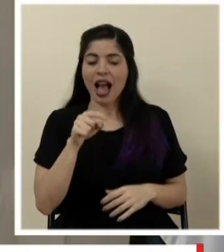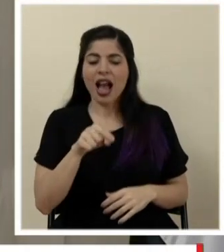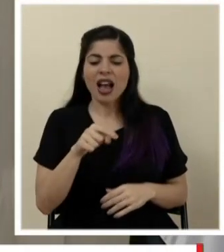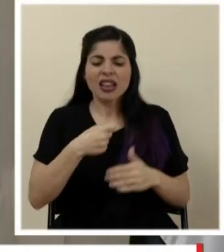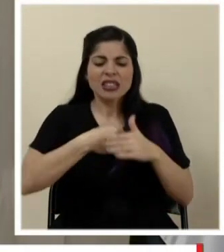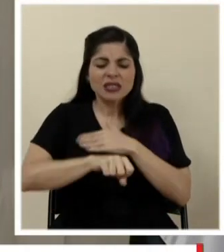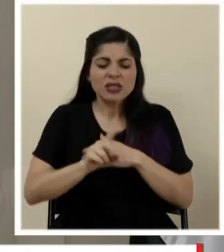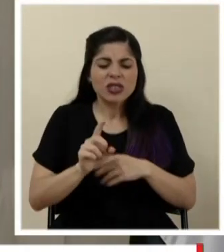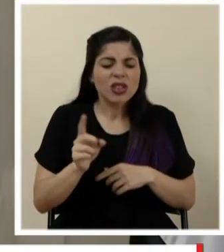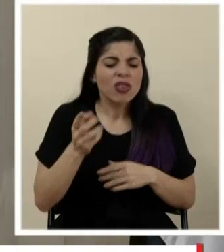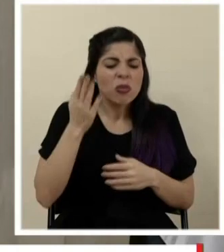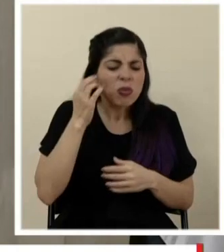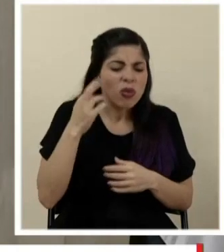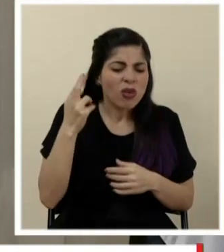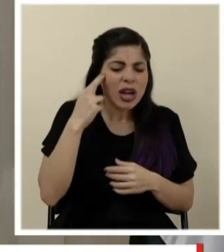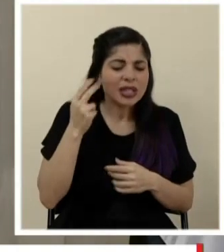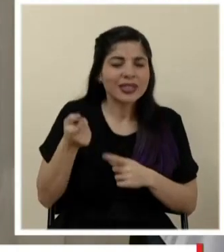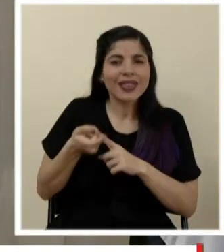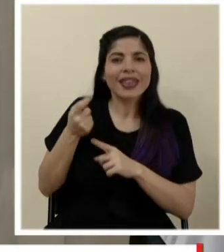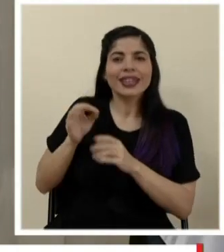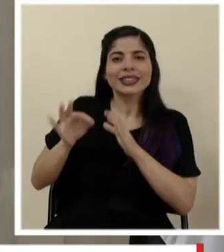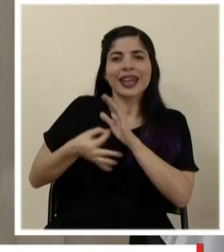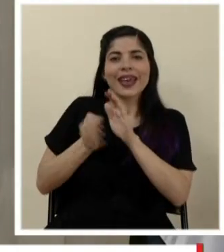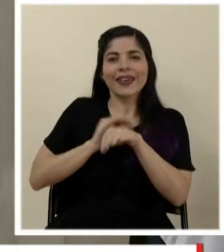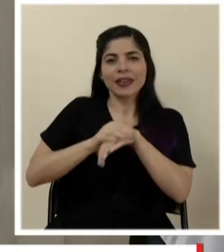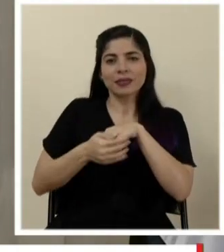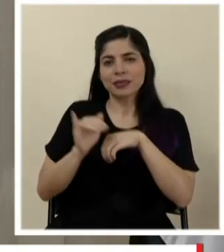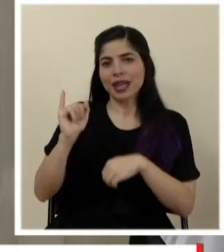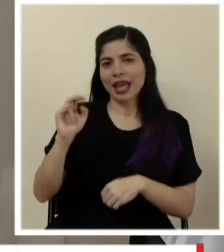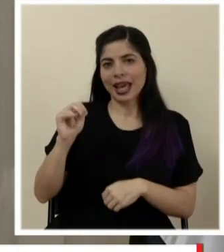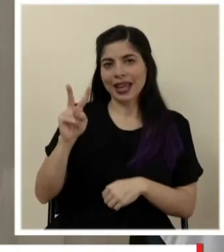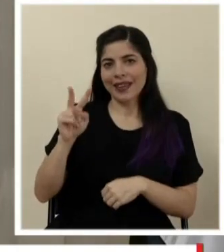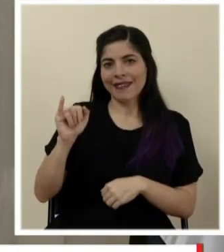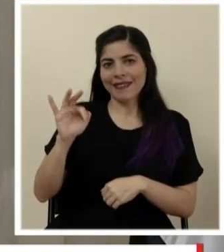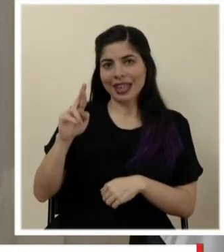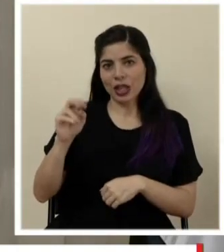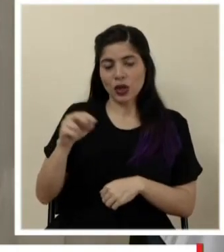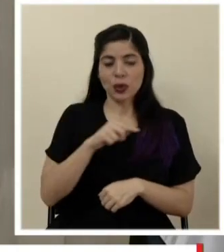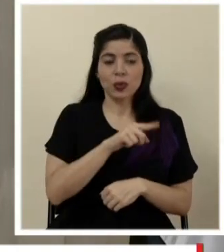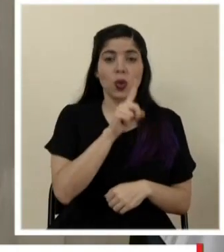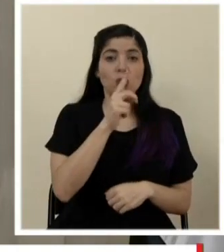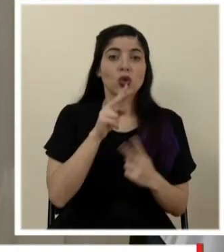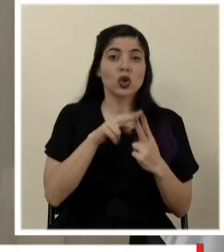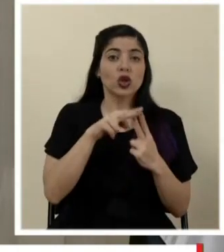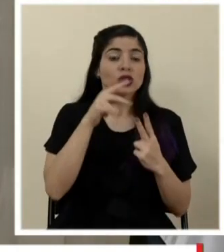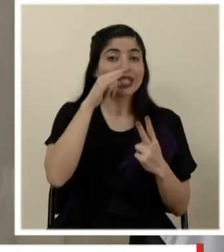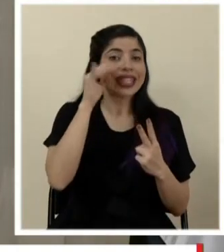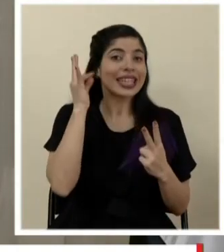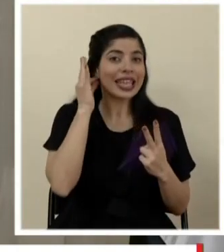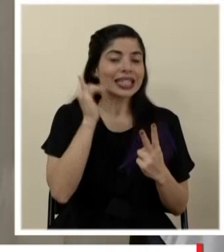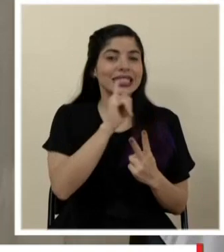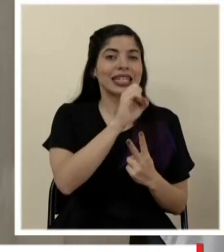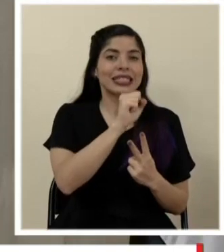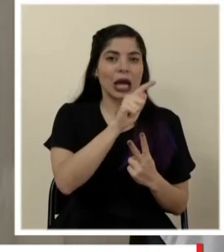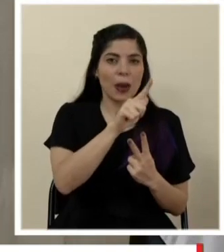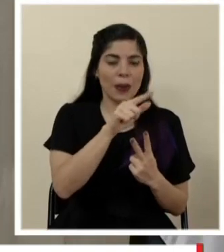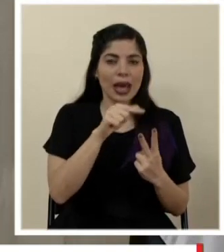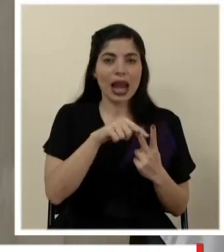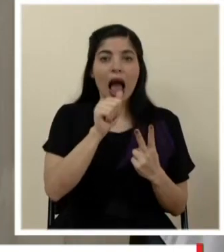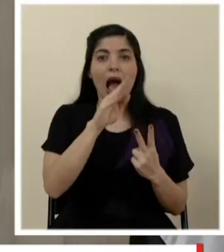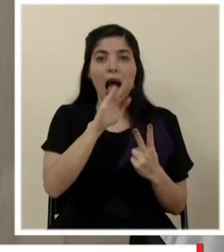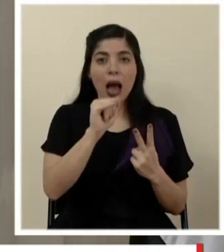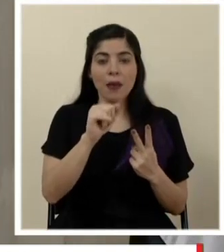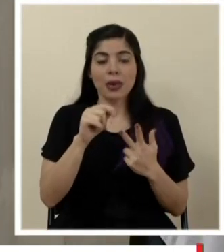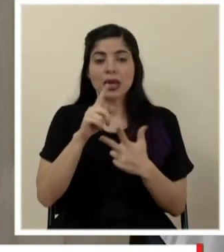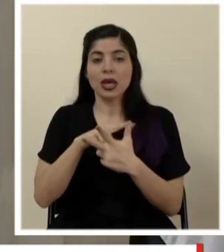producto del proceso de fertilización in vitro. 2 niñas, Isabel Lucía y Abby, y un niño, Samuel, han